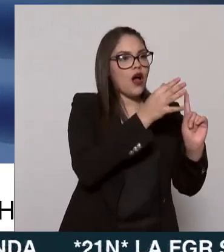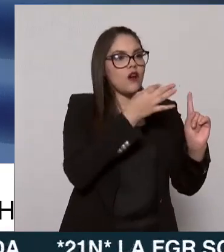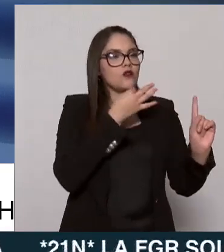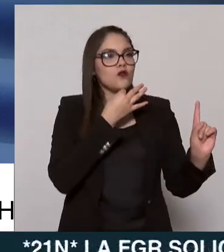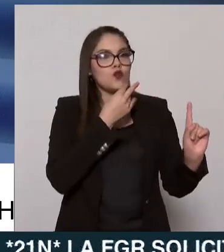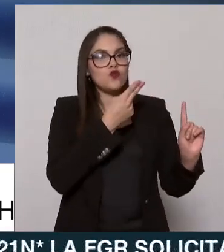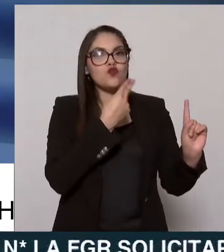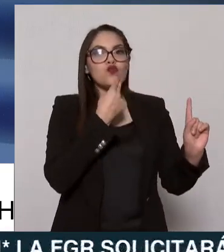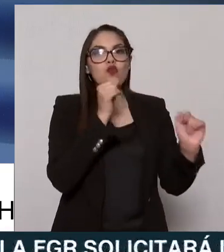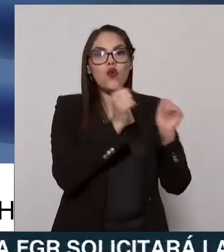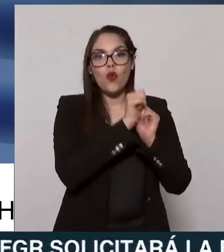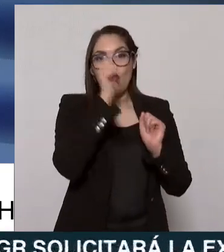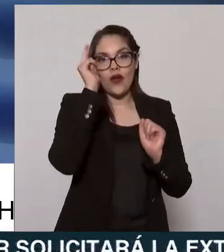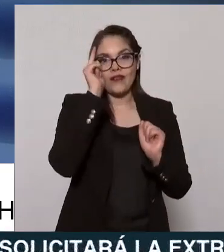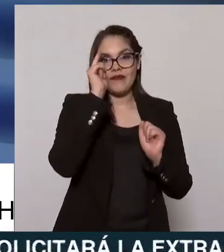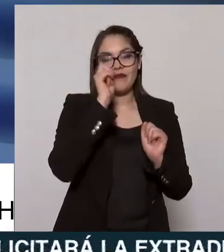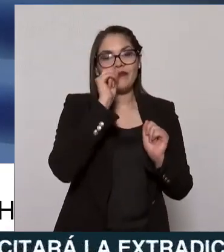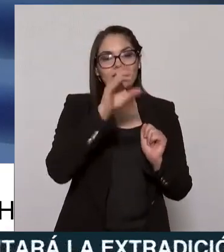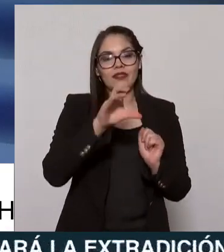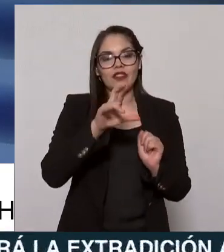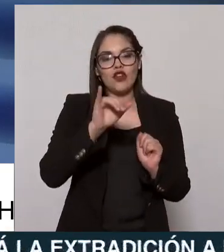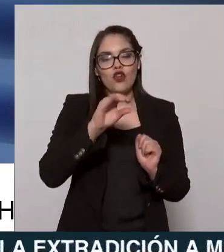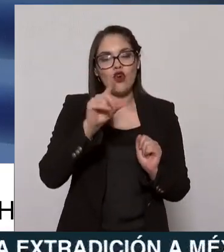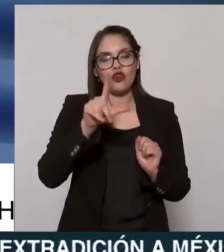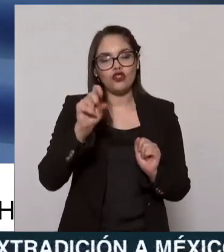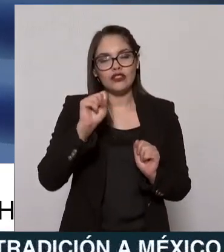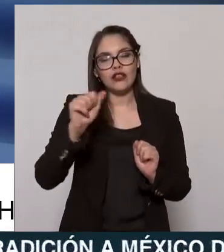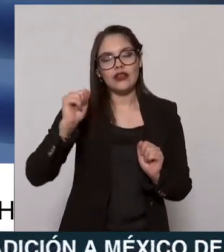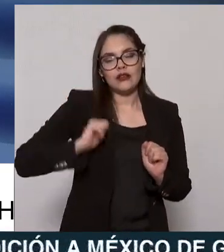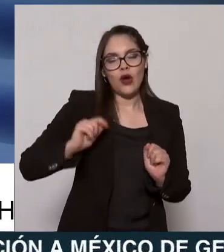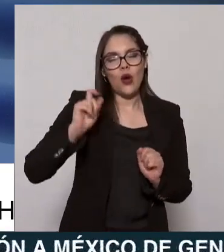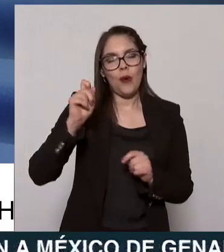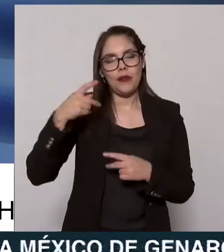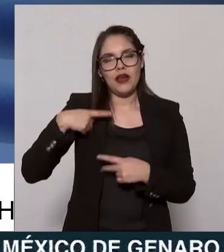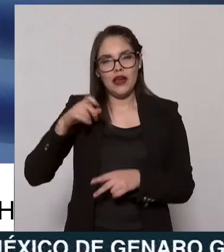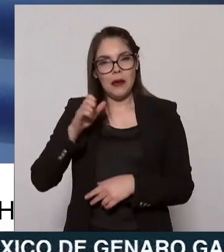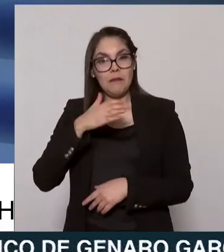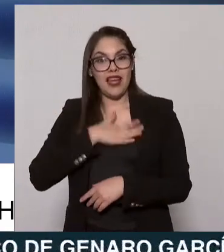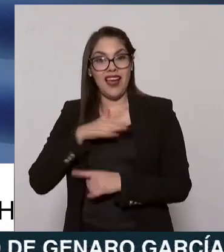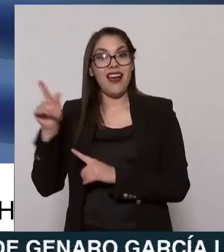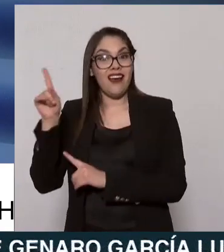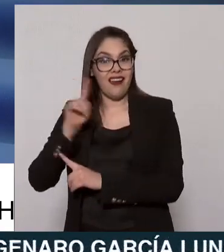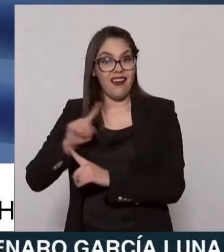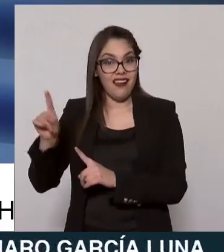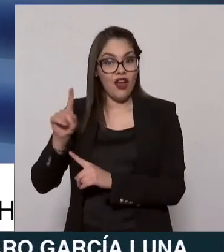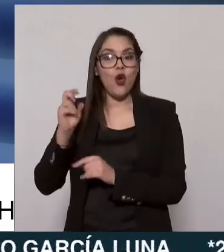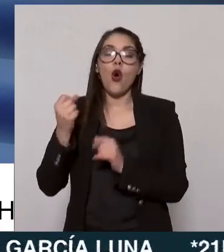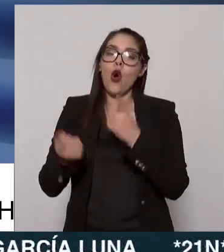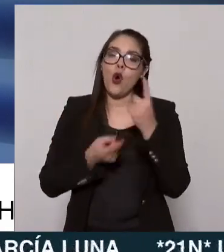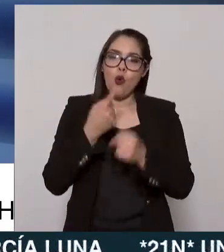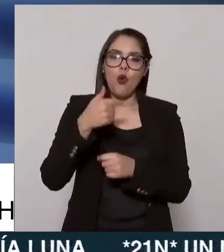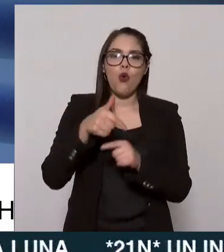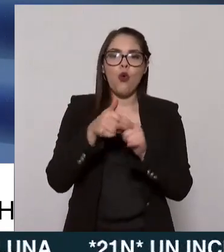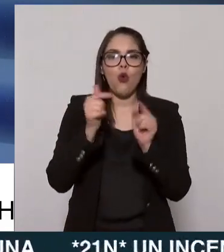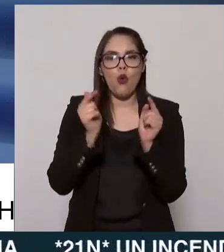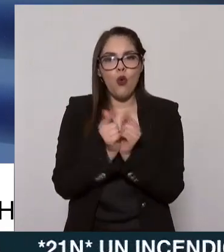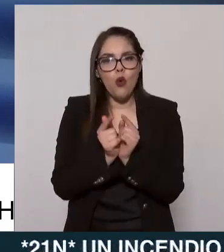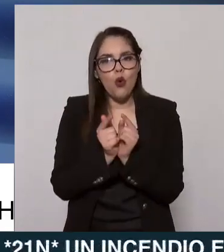Inicialmente los criollos y españoles y algunos grupos indígenas, particularmente los